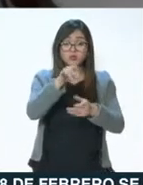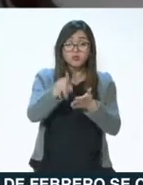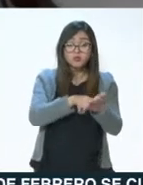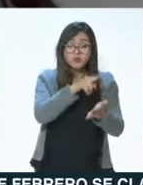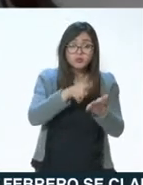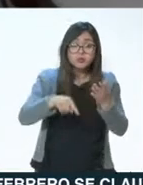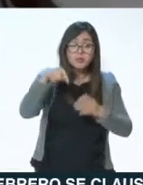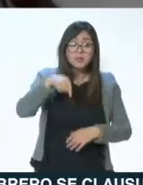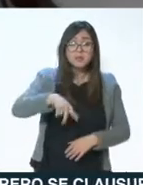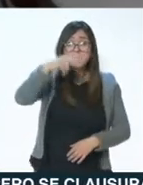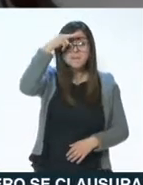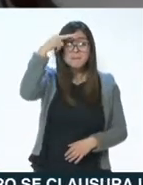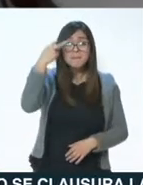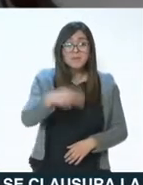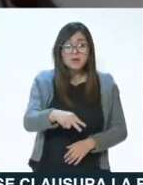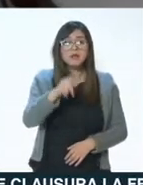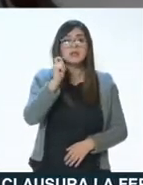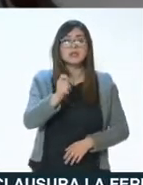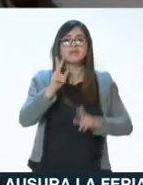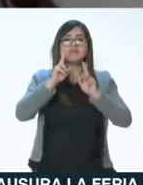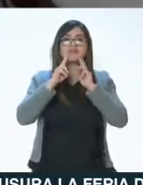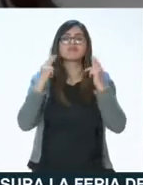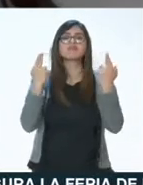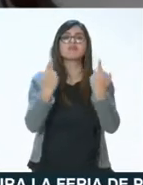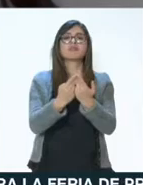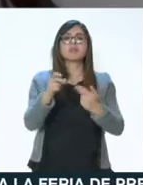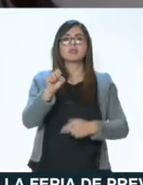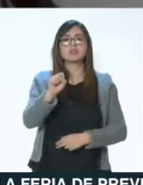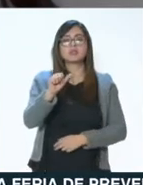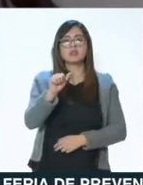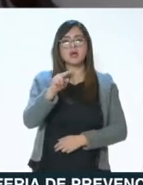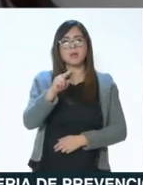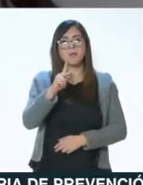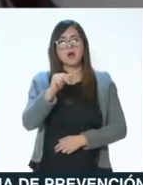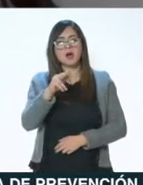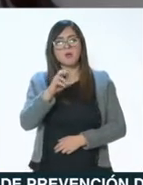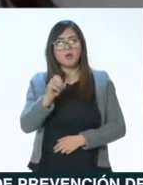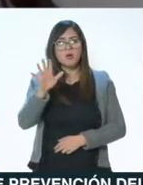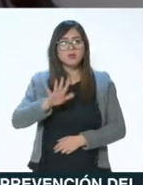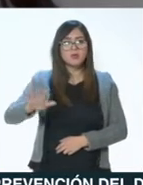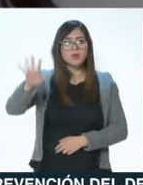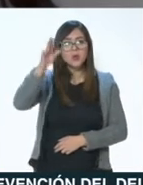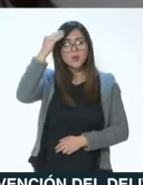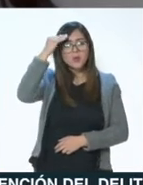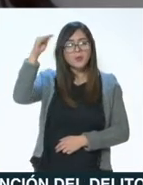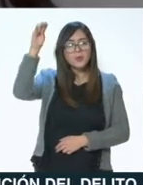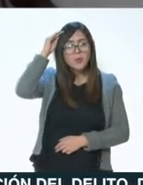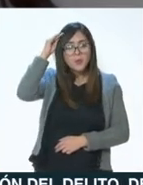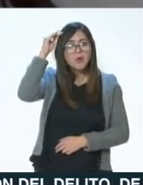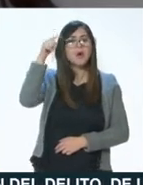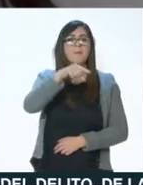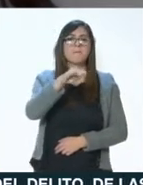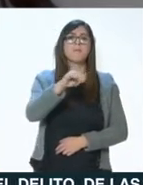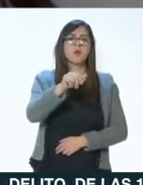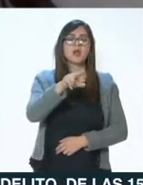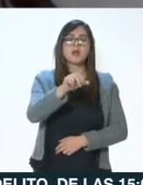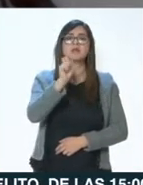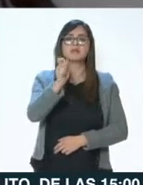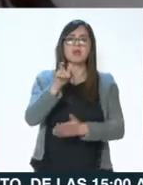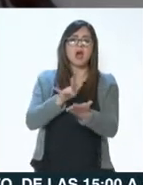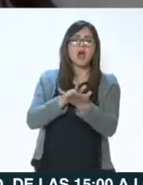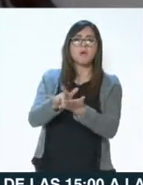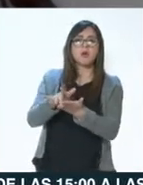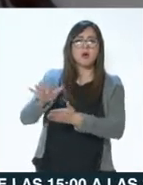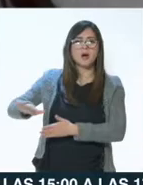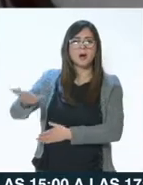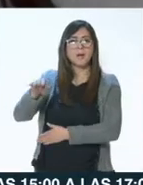nueva reunión del Foro de Sao Paulo en La Habana, donde Morena ratifica su apoyo tanto al régimen de Maduro